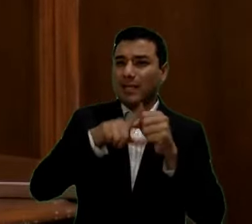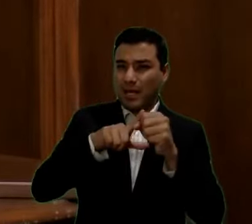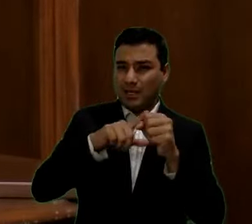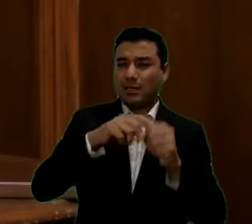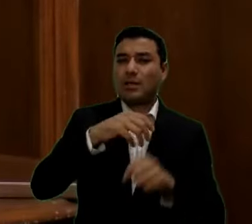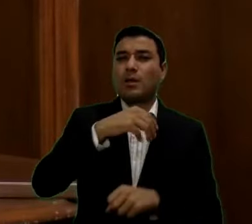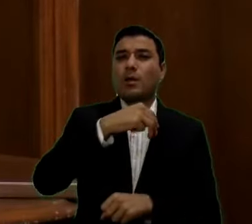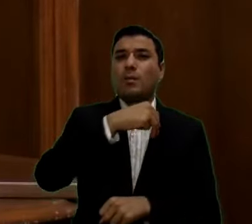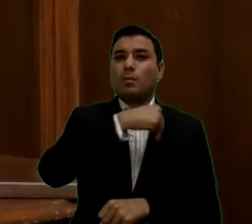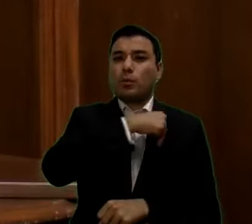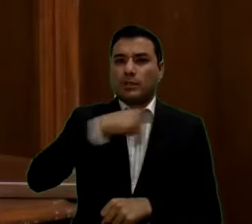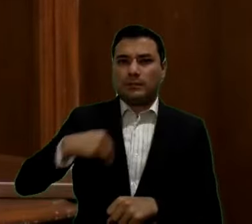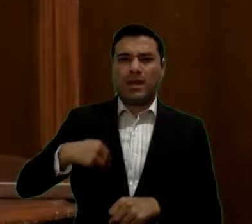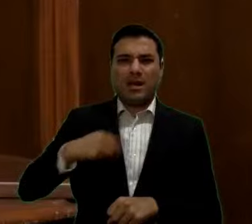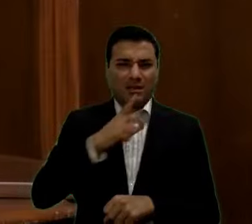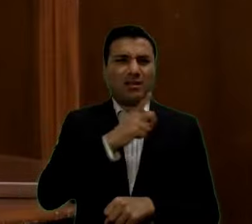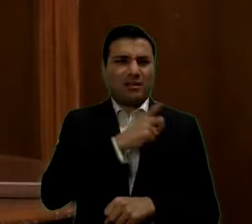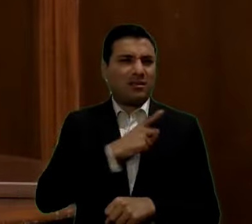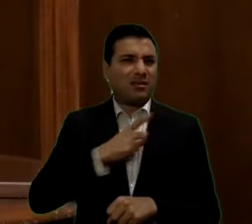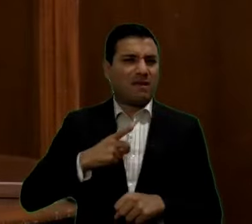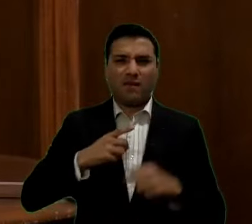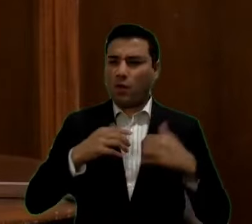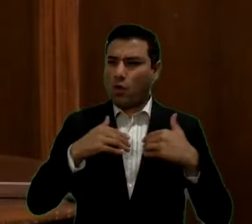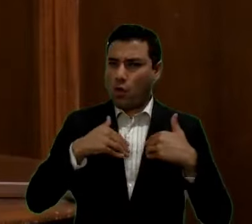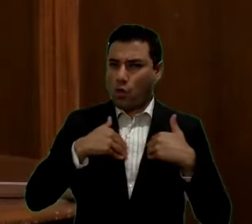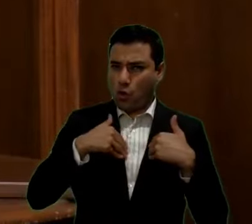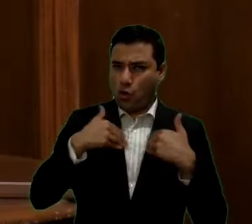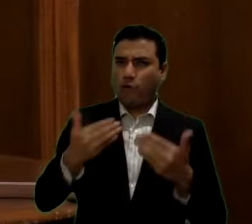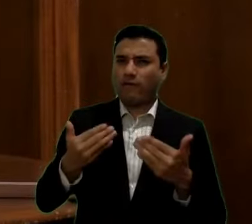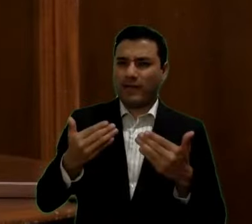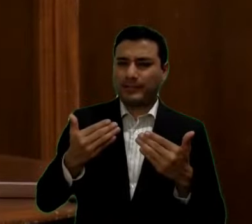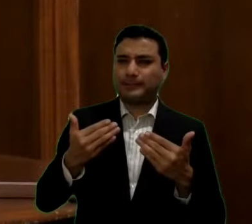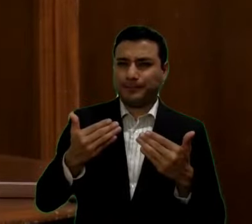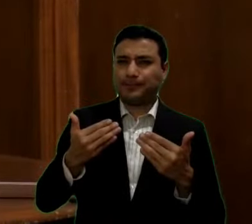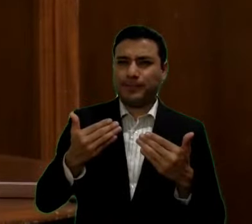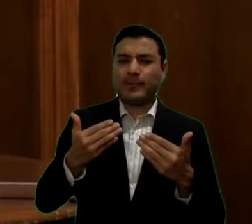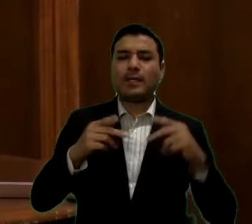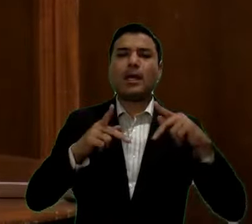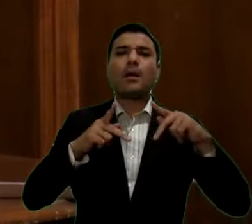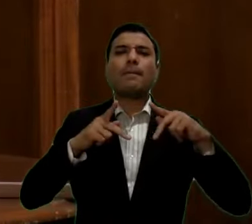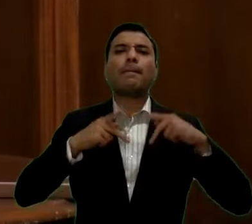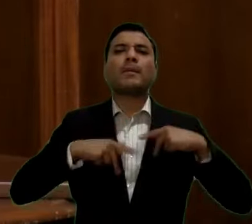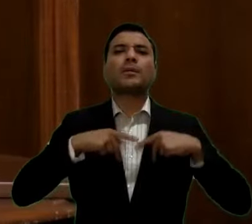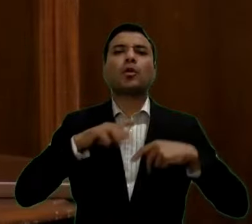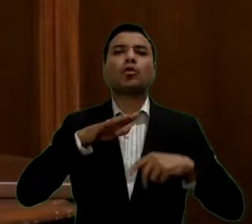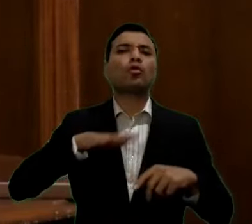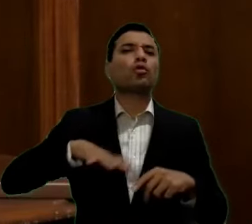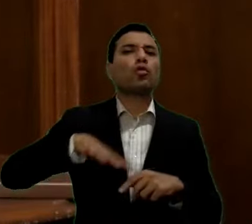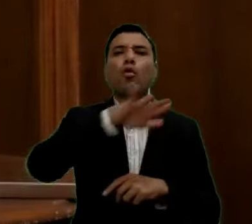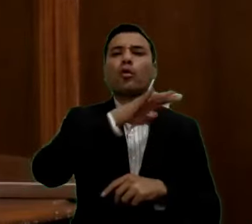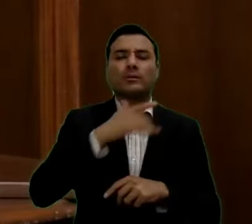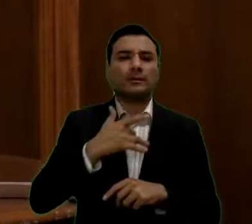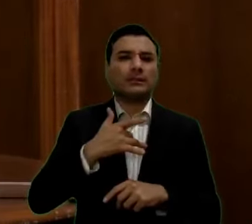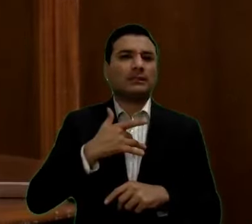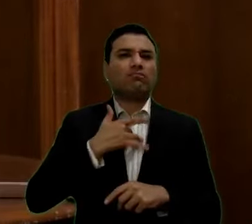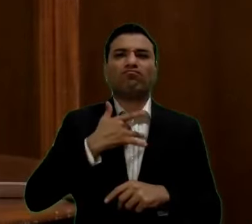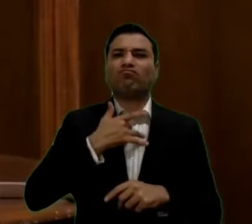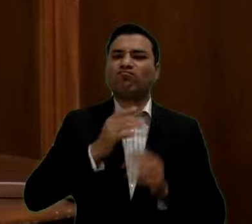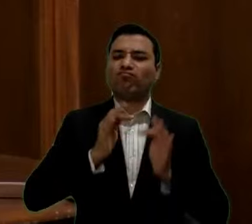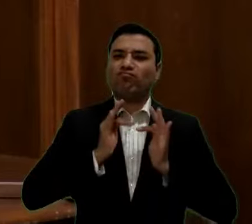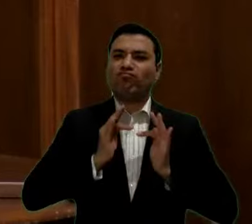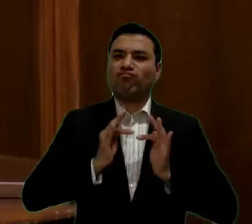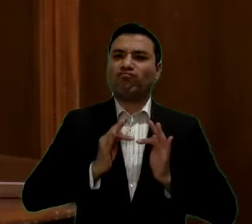sean confiables, ahí que den incertidumbre a los ciudadanos de que estén protegidos.